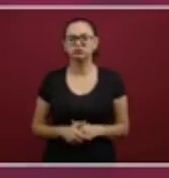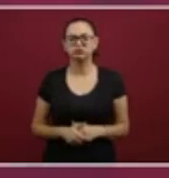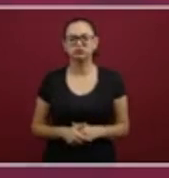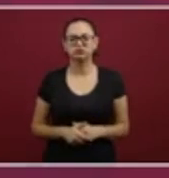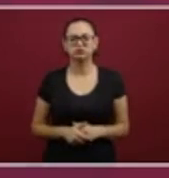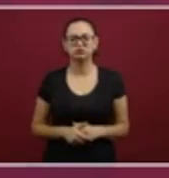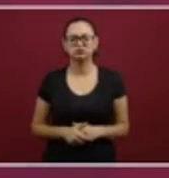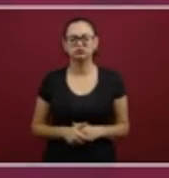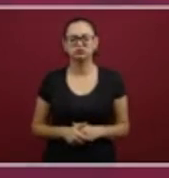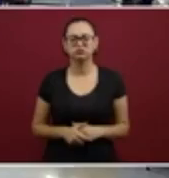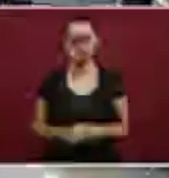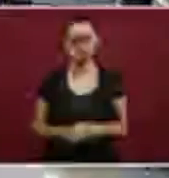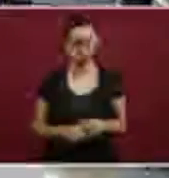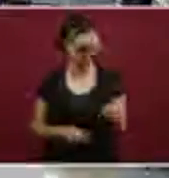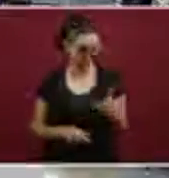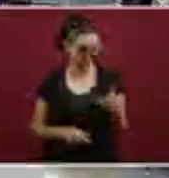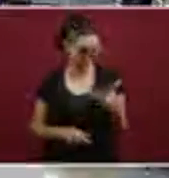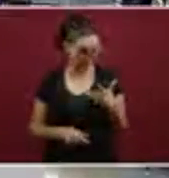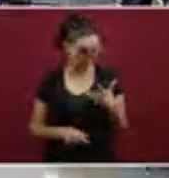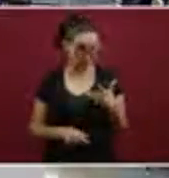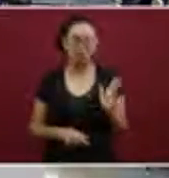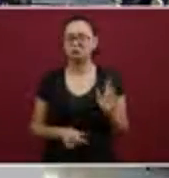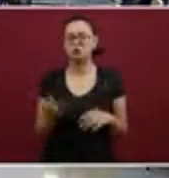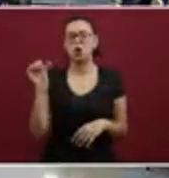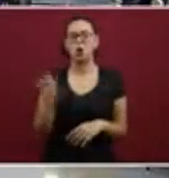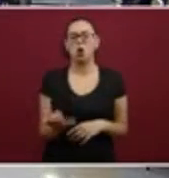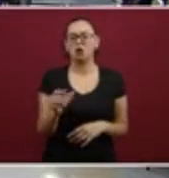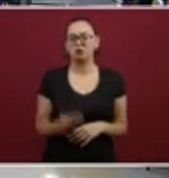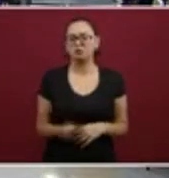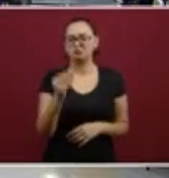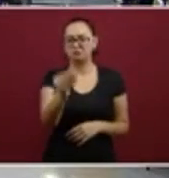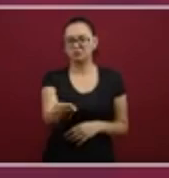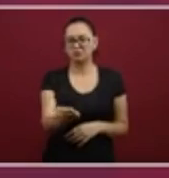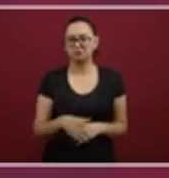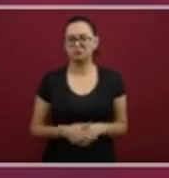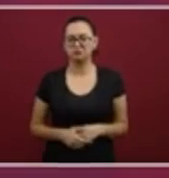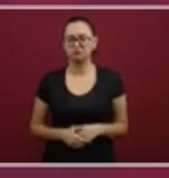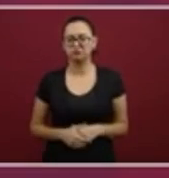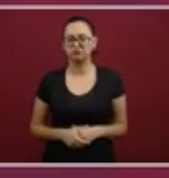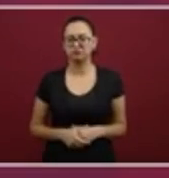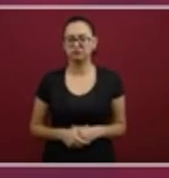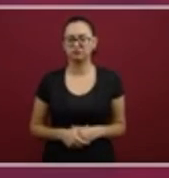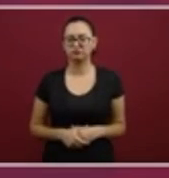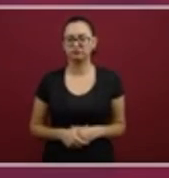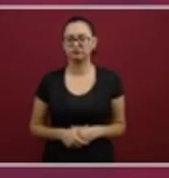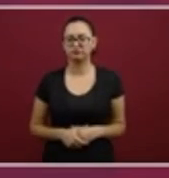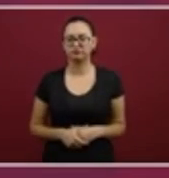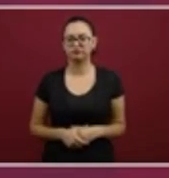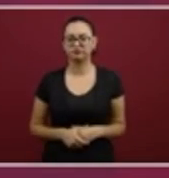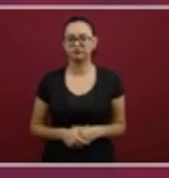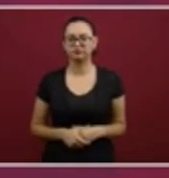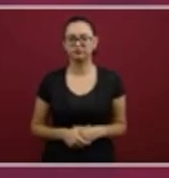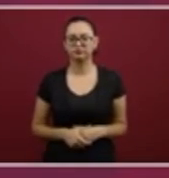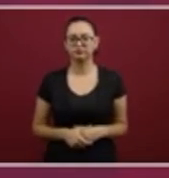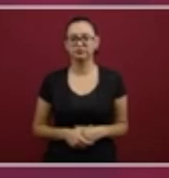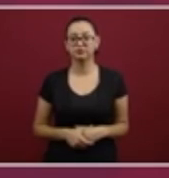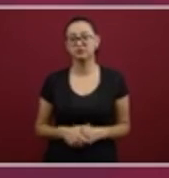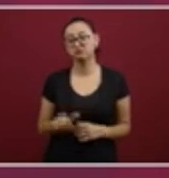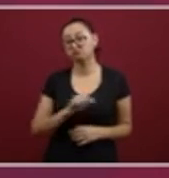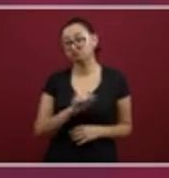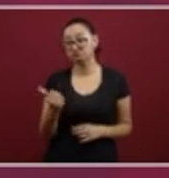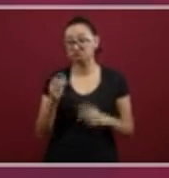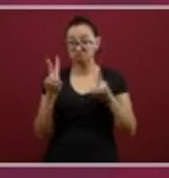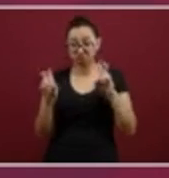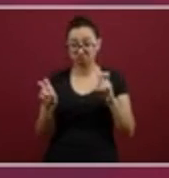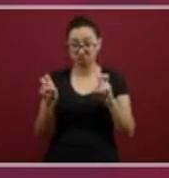ya la tienes. Hoy se les entrega la carta. Y esto otro,